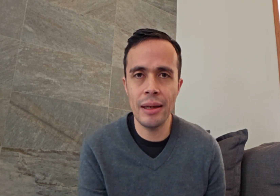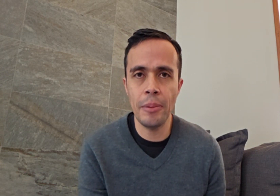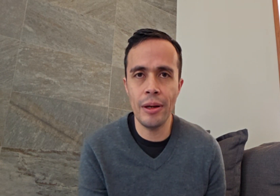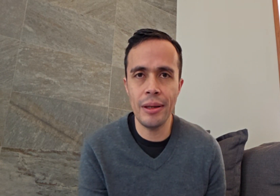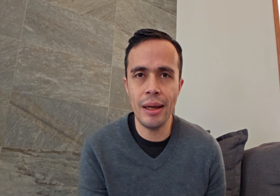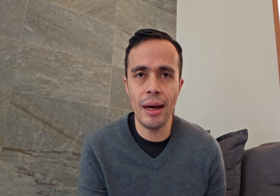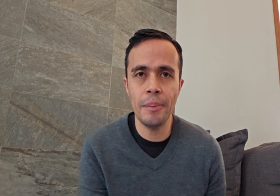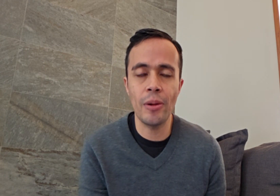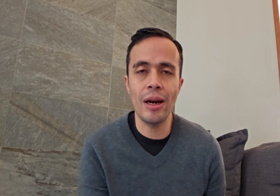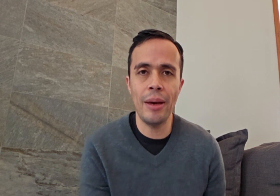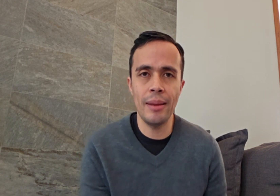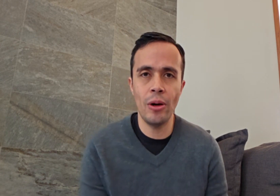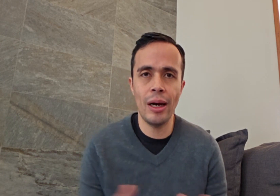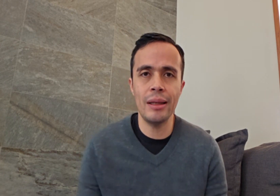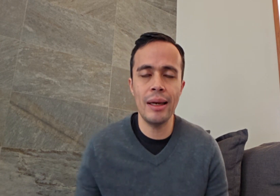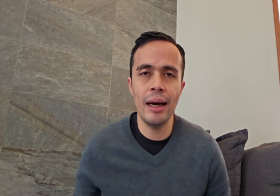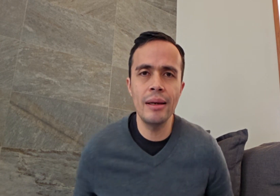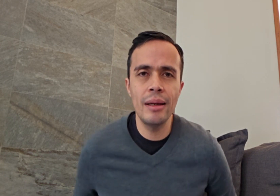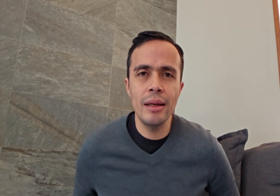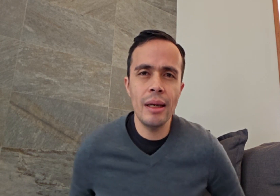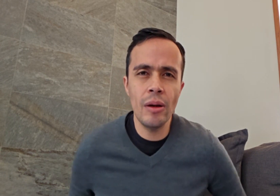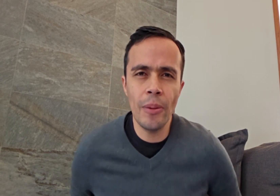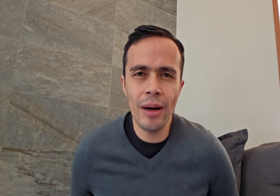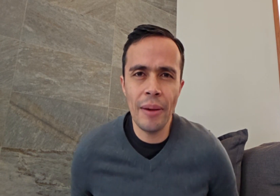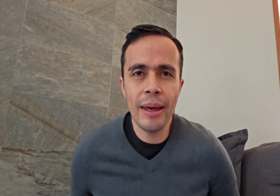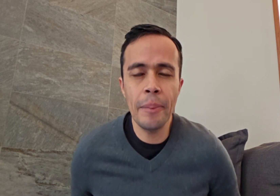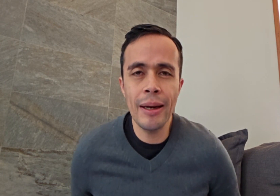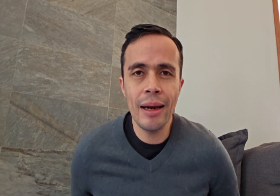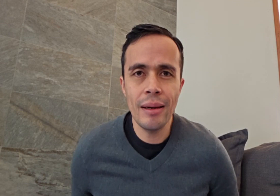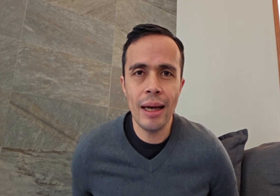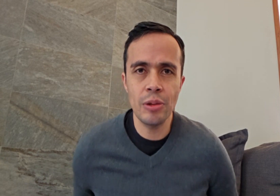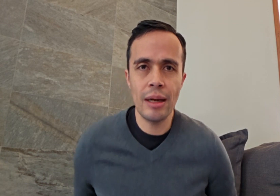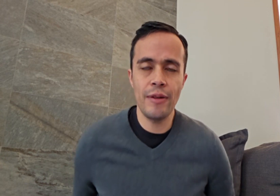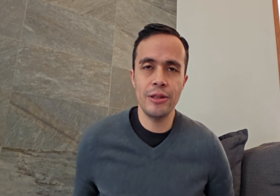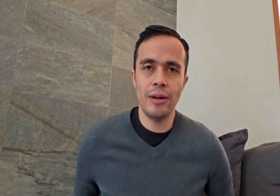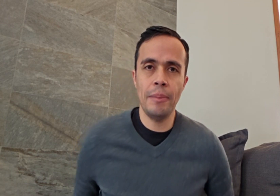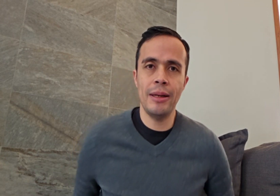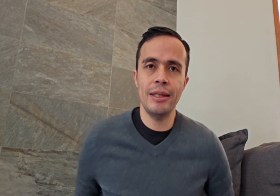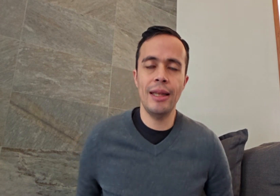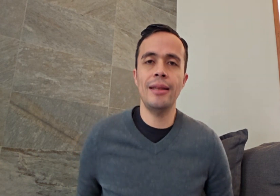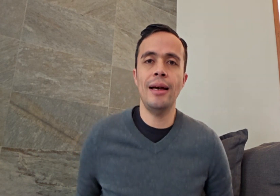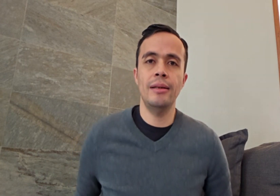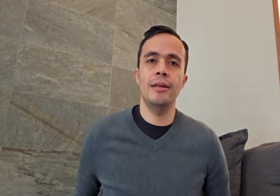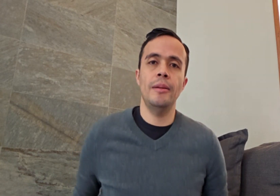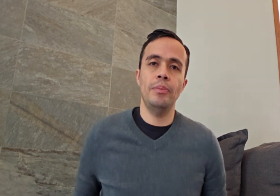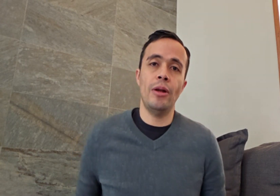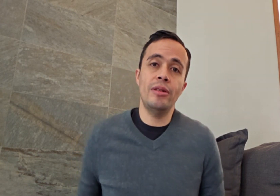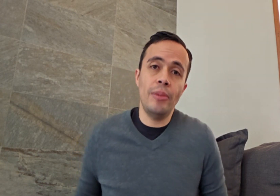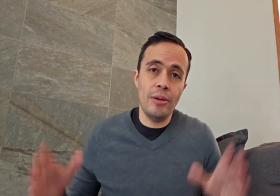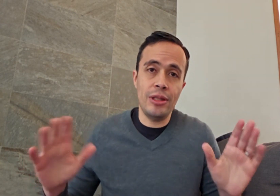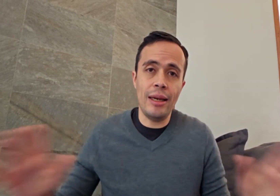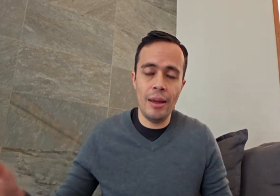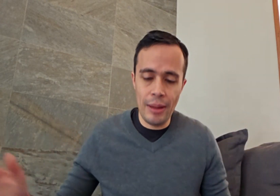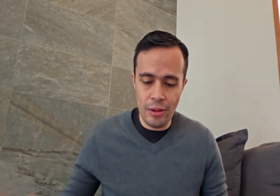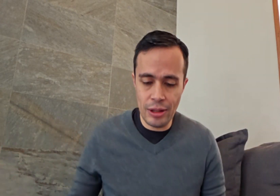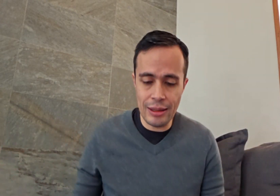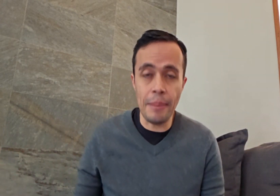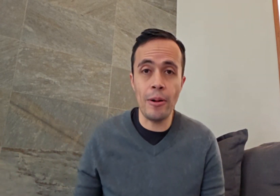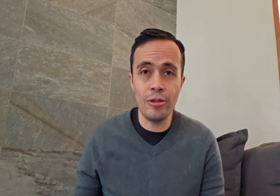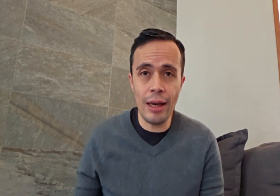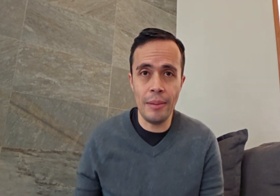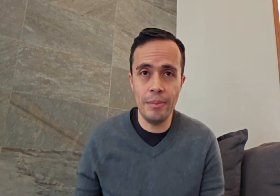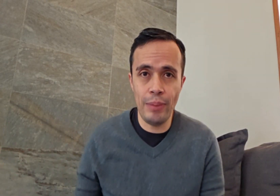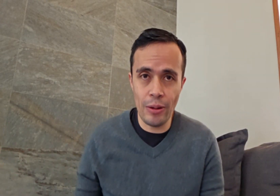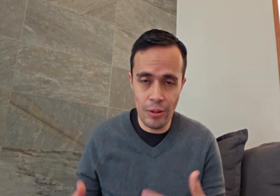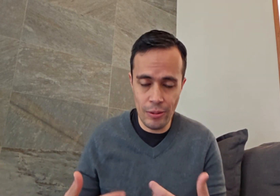en materia política por la vía democrática y no por la vía penal. Hace una reflexión la presidenta, pero dice, bueno, si hay elementos que